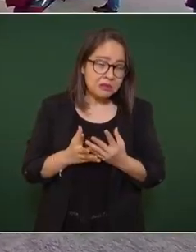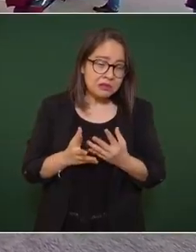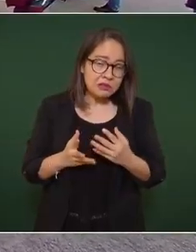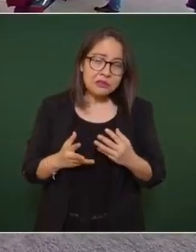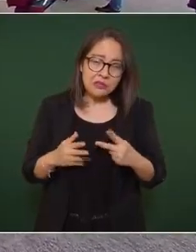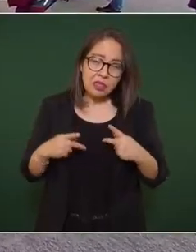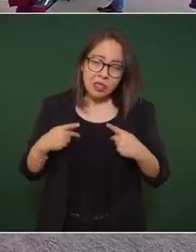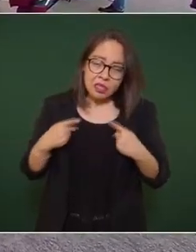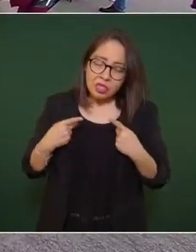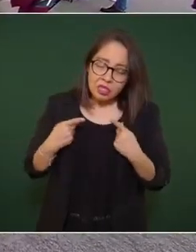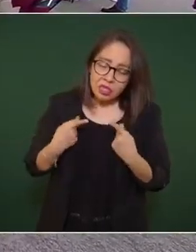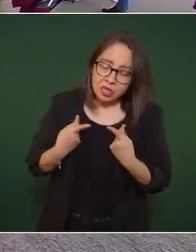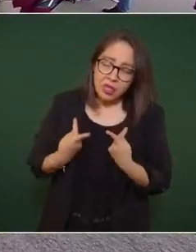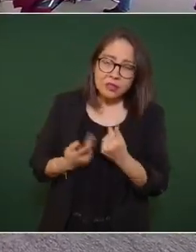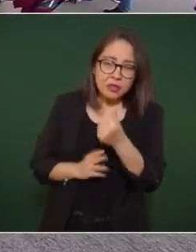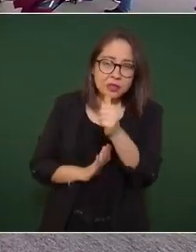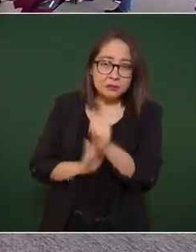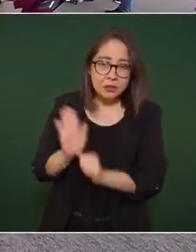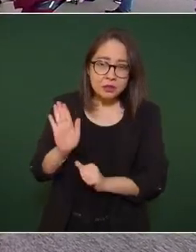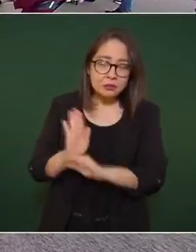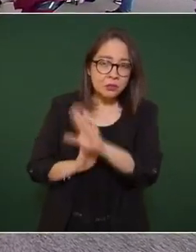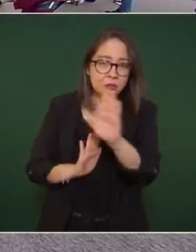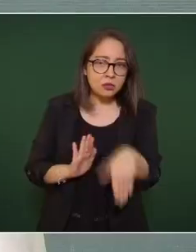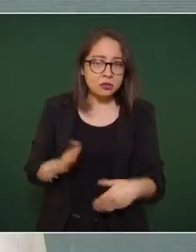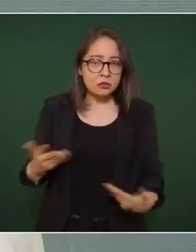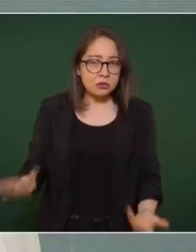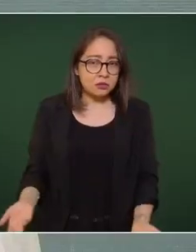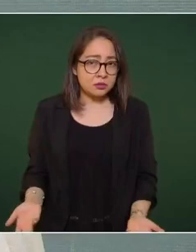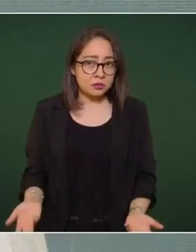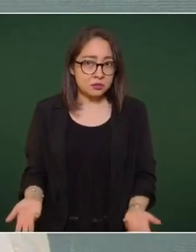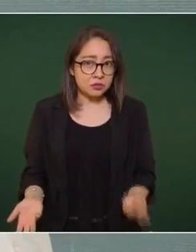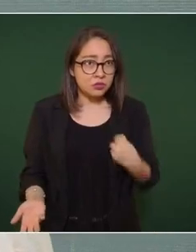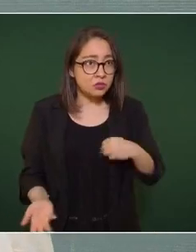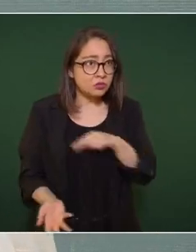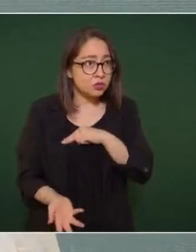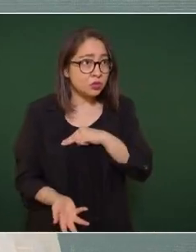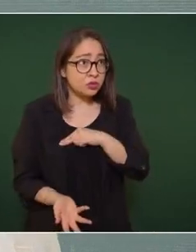Entonces, ¿cómo no vamos a ayudar? Es un asunto